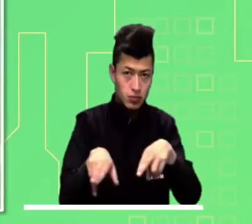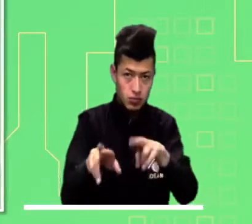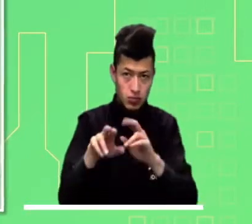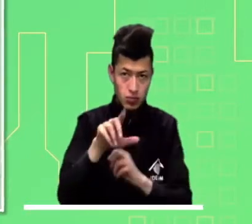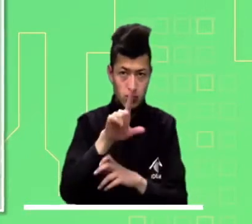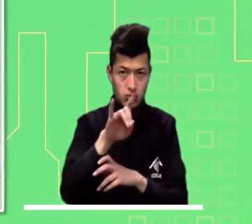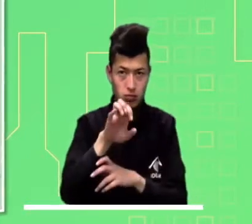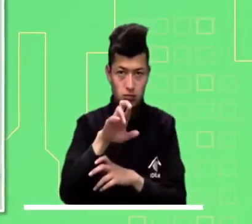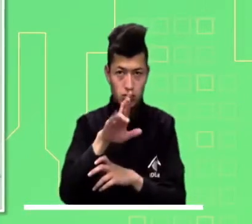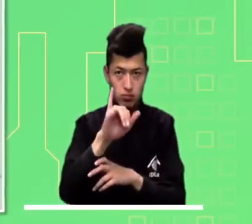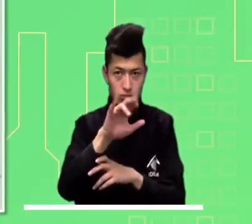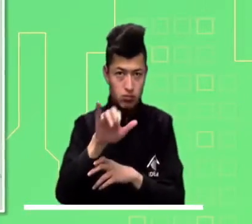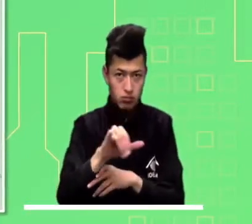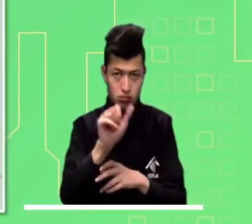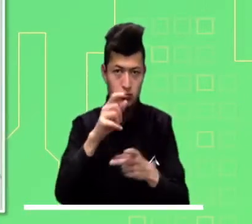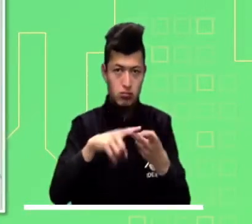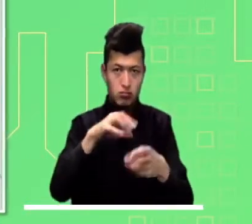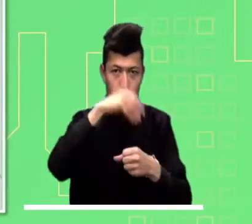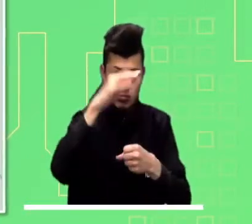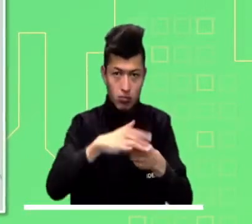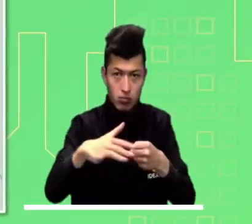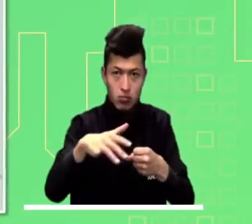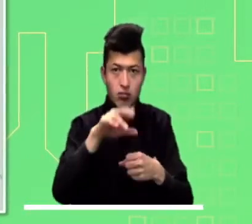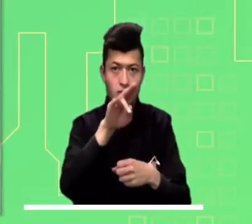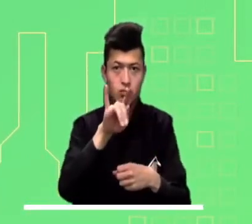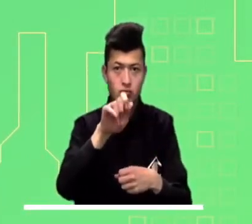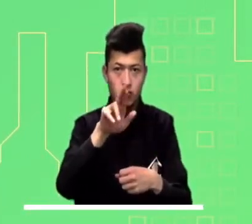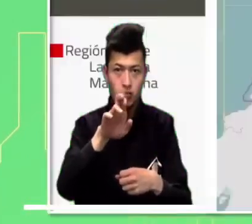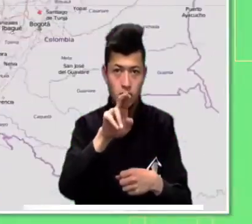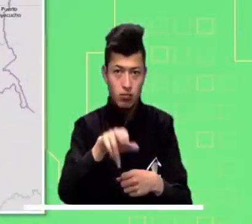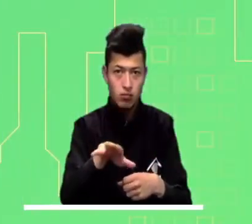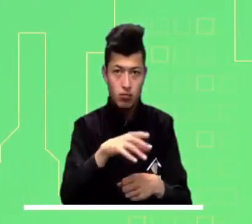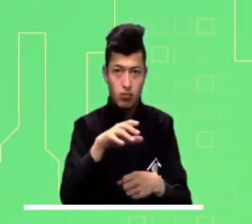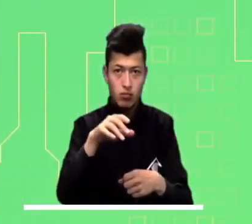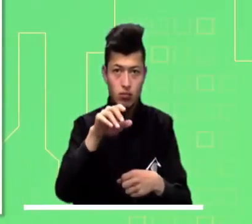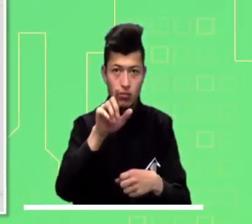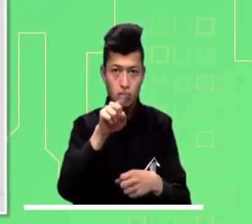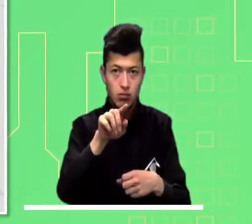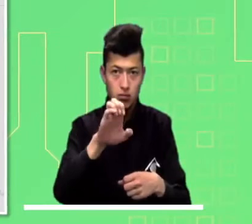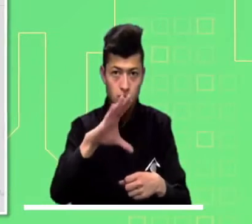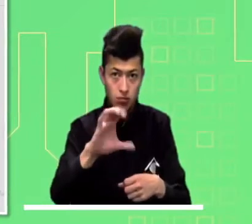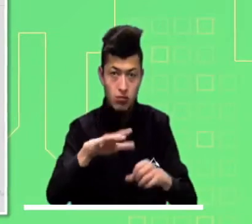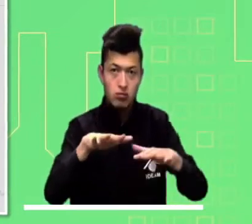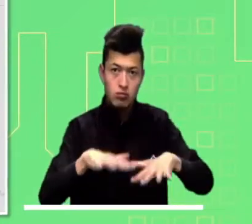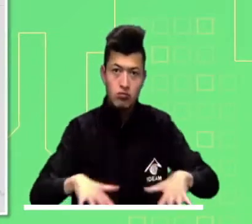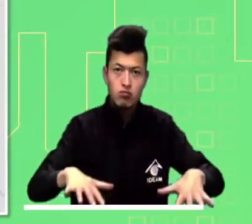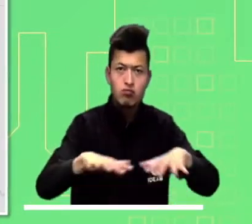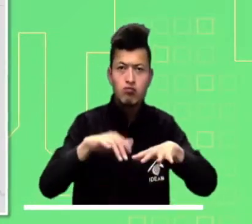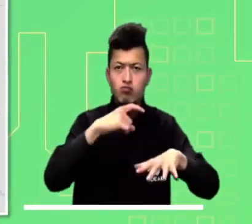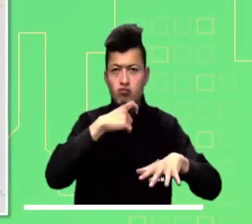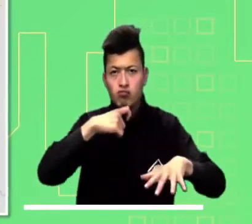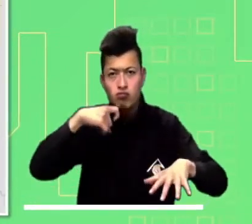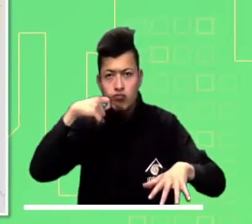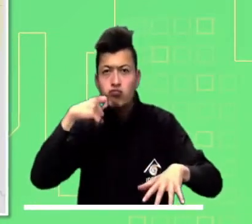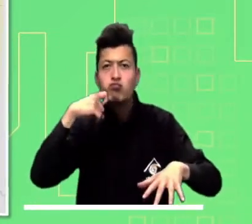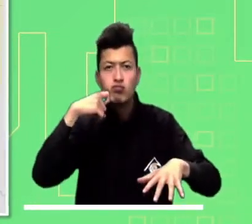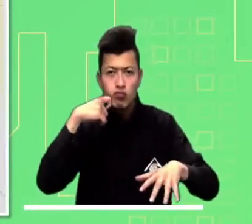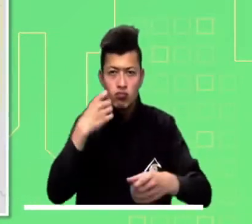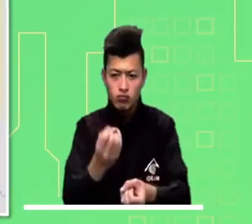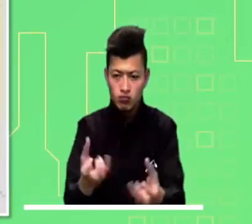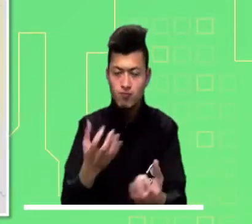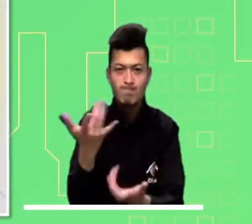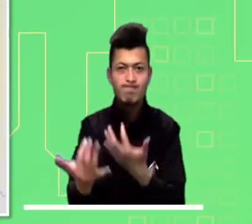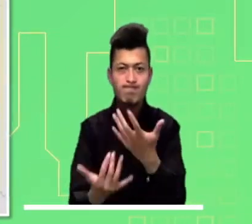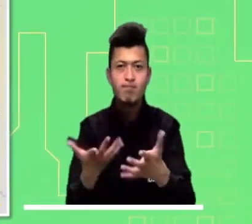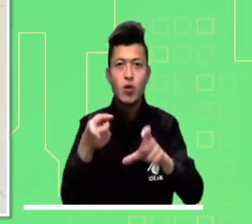ríos Lebrija, Suárez, Magdalena, Negro y Seco en la región andina. Aumenta la posibilidad de incendios forestales en zonas de pastos y